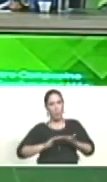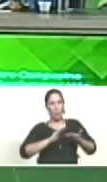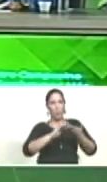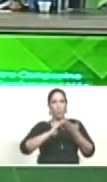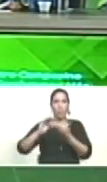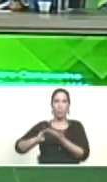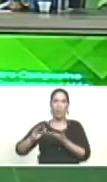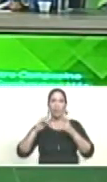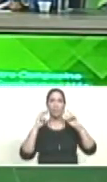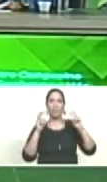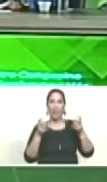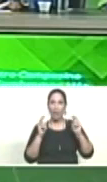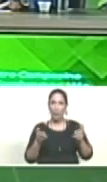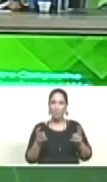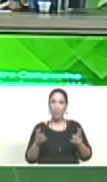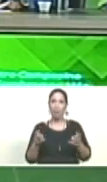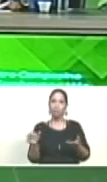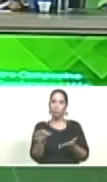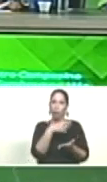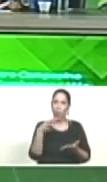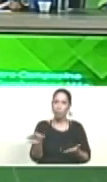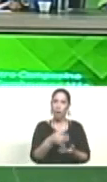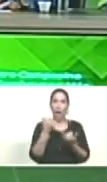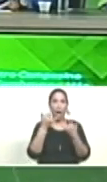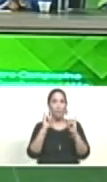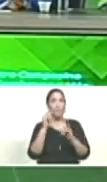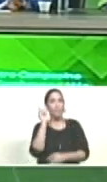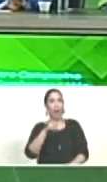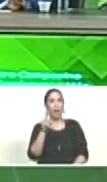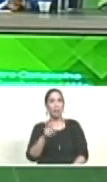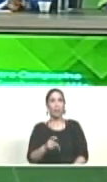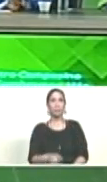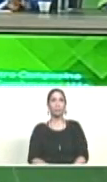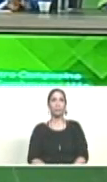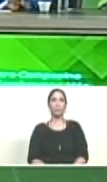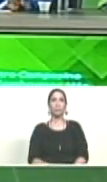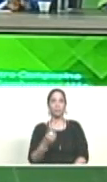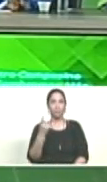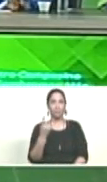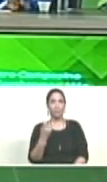los temas, los casos que hay pendientes. Es muy importante.